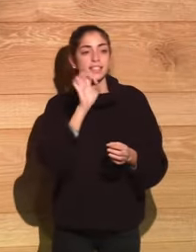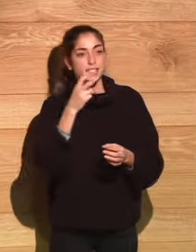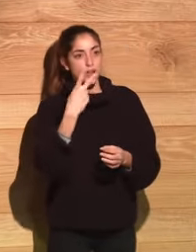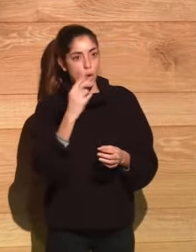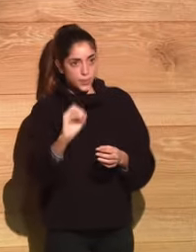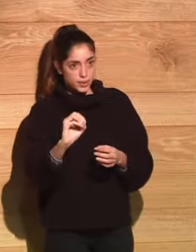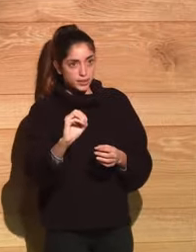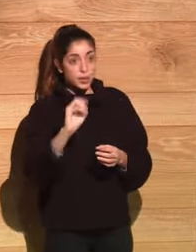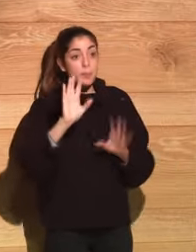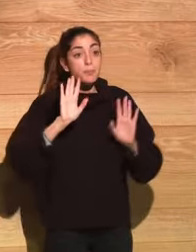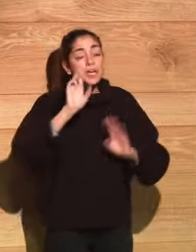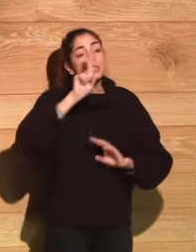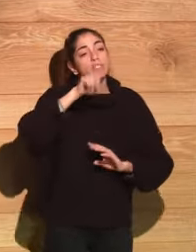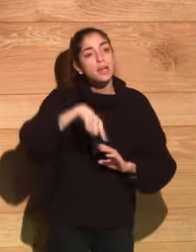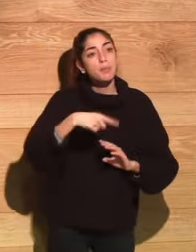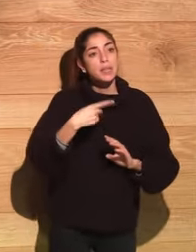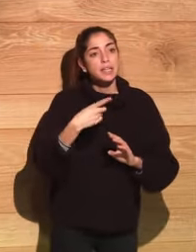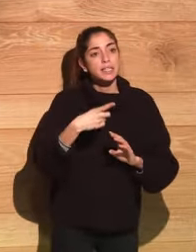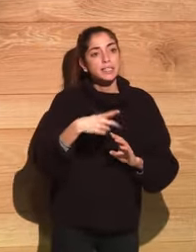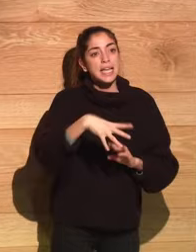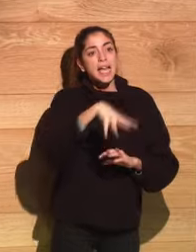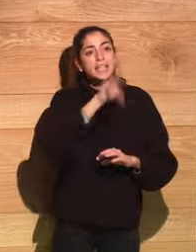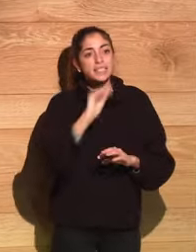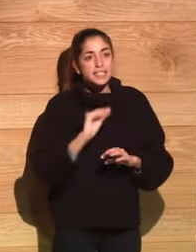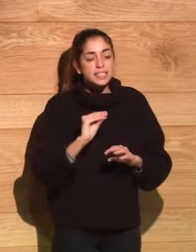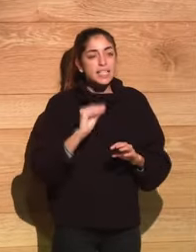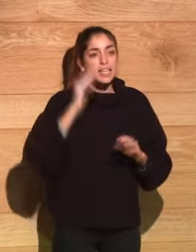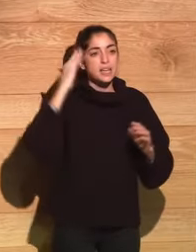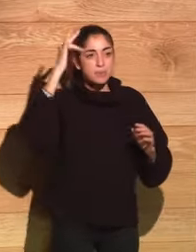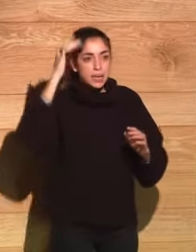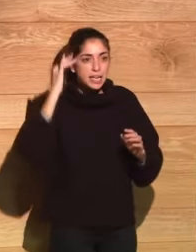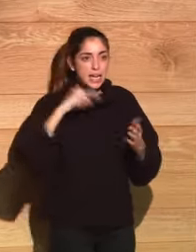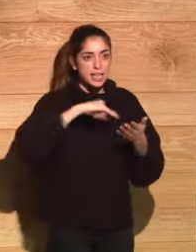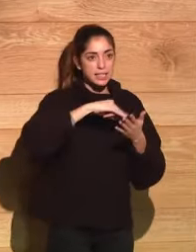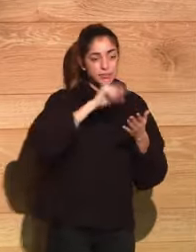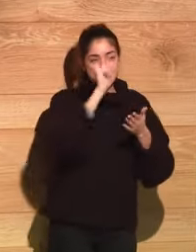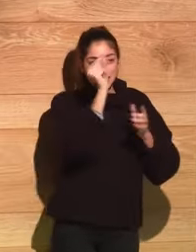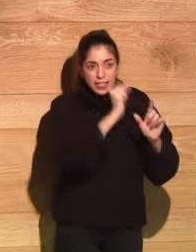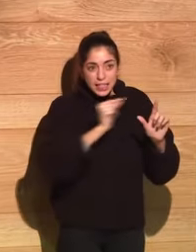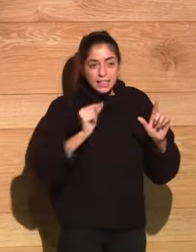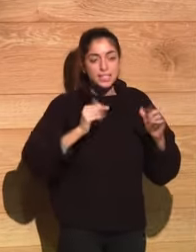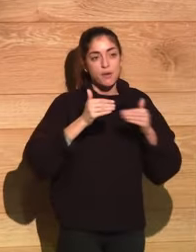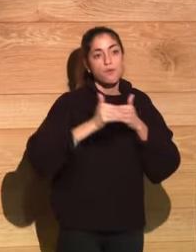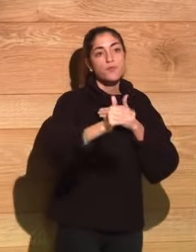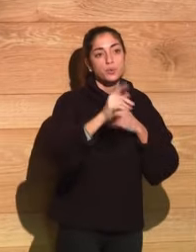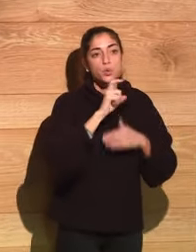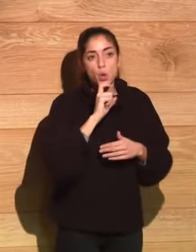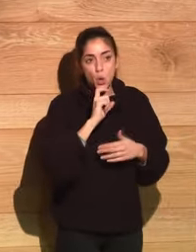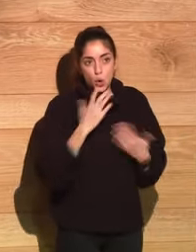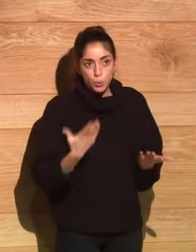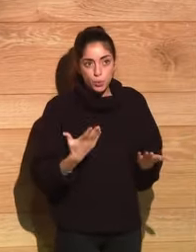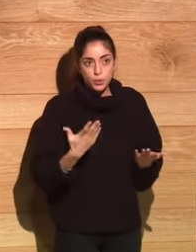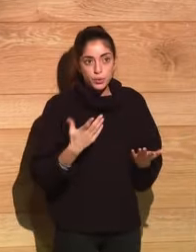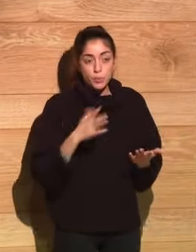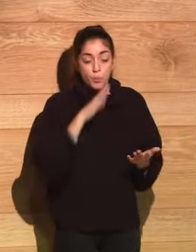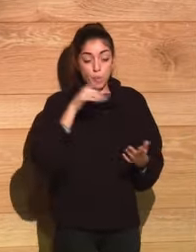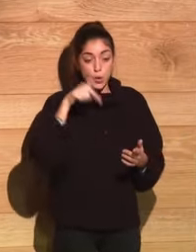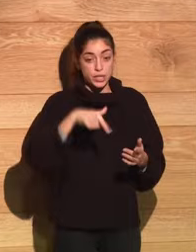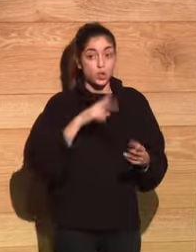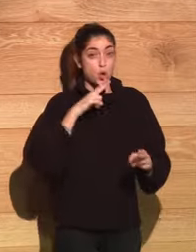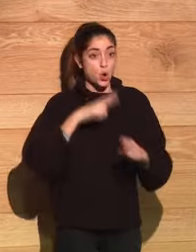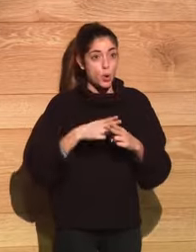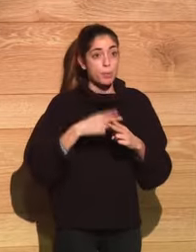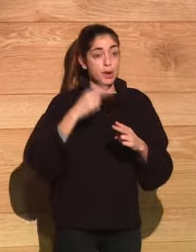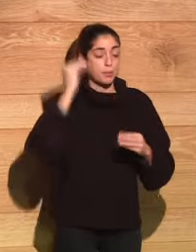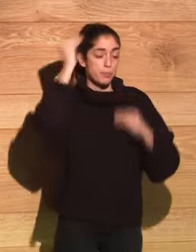pero también para comprender, para imaginar y para diseñar nuestro futuro. Por eso ese nombre de Pensadores del Futuro. Y ese